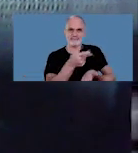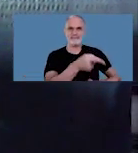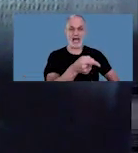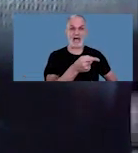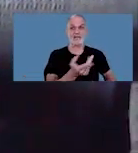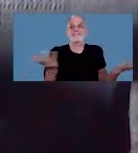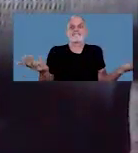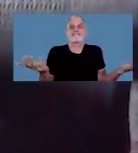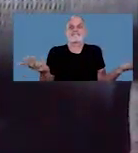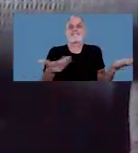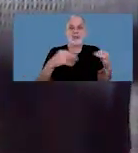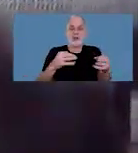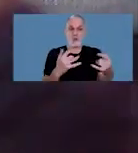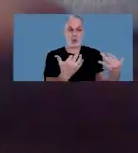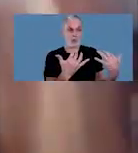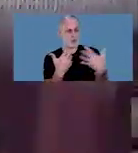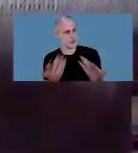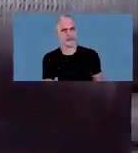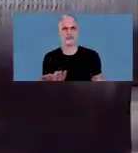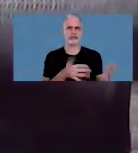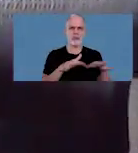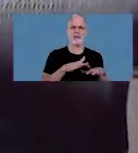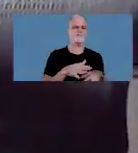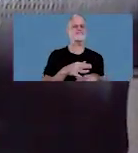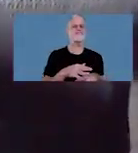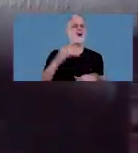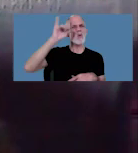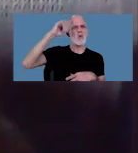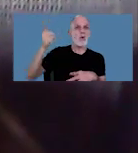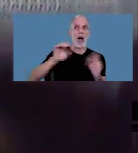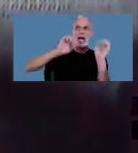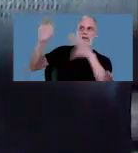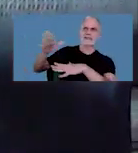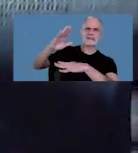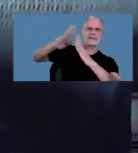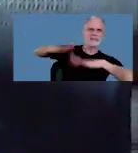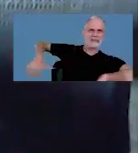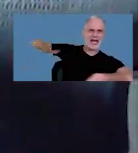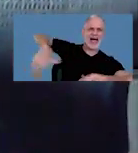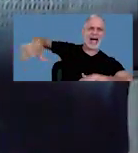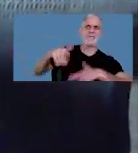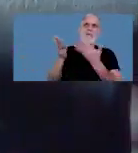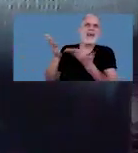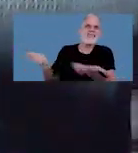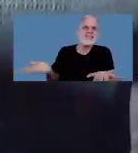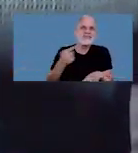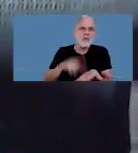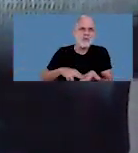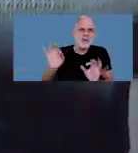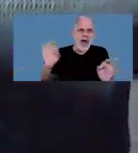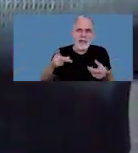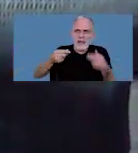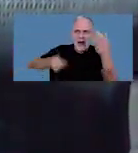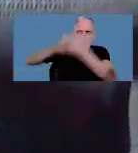y tuvimos toda esta movida hacia Uruguay, donde estaban estos beneficios, ¿sí? De inversión